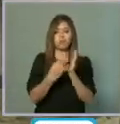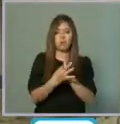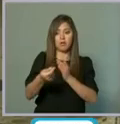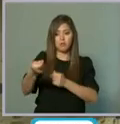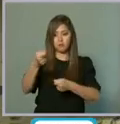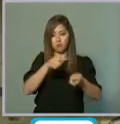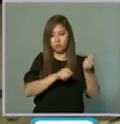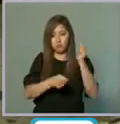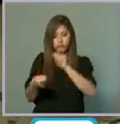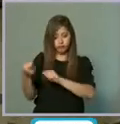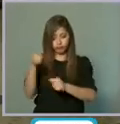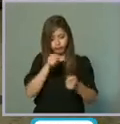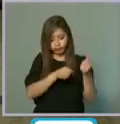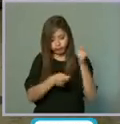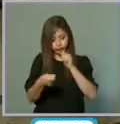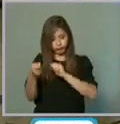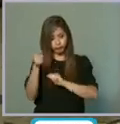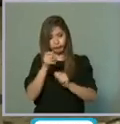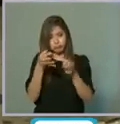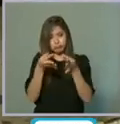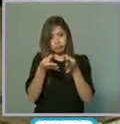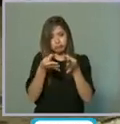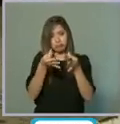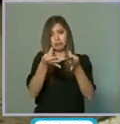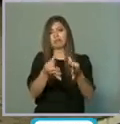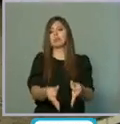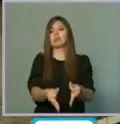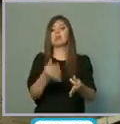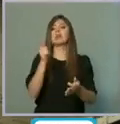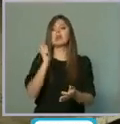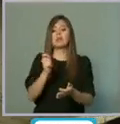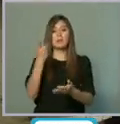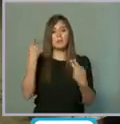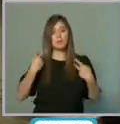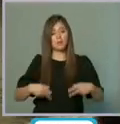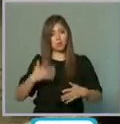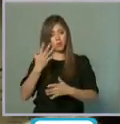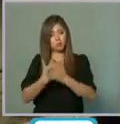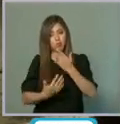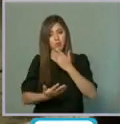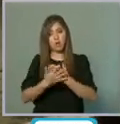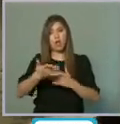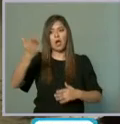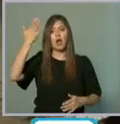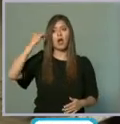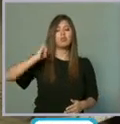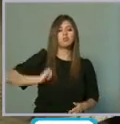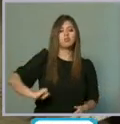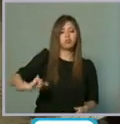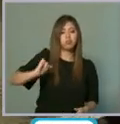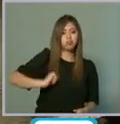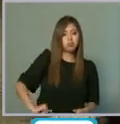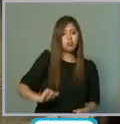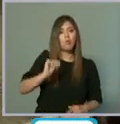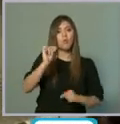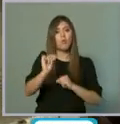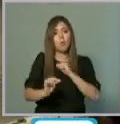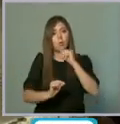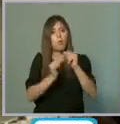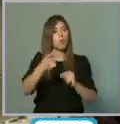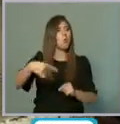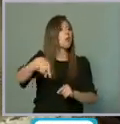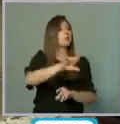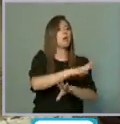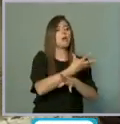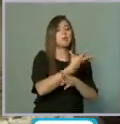pues es muy detalloso, todavía con la mano del artesano antiguo, porque obviamente pues, se ha ido perdiendo un poco